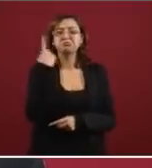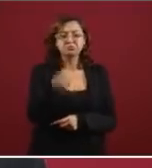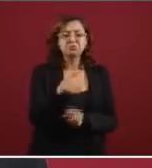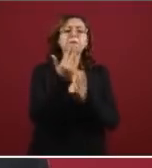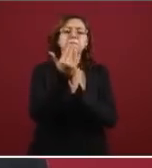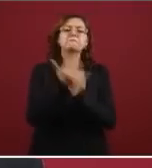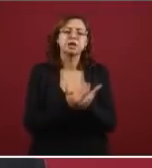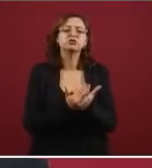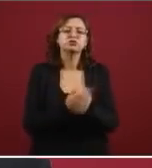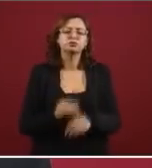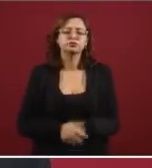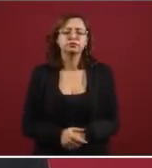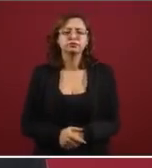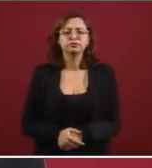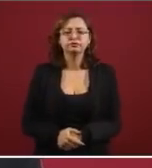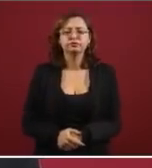Y